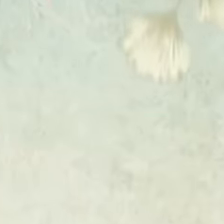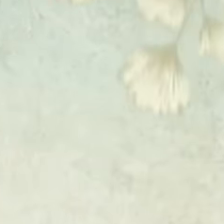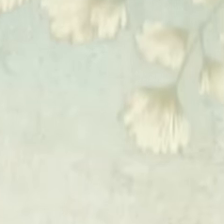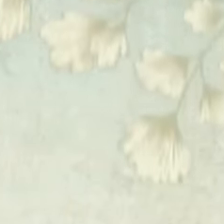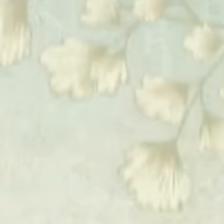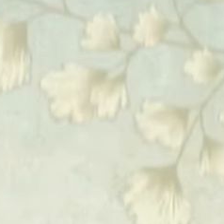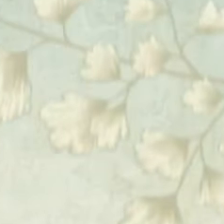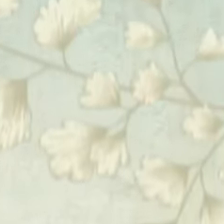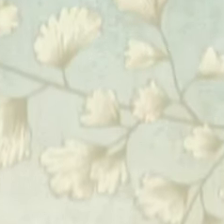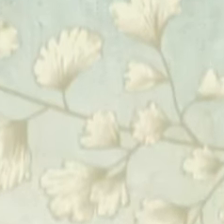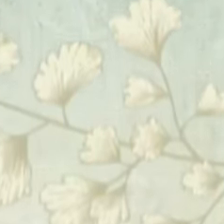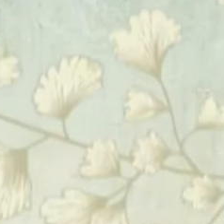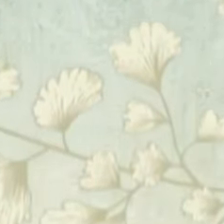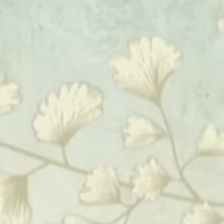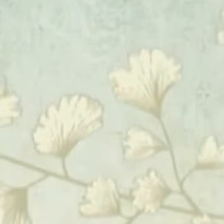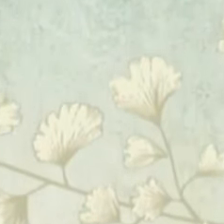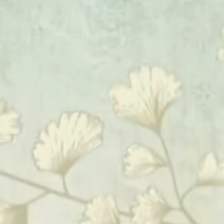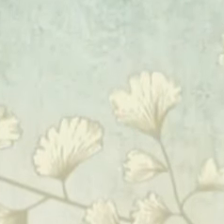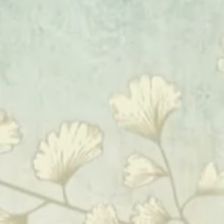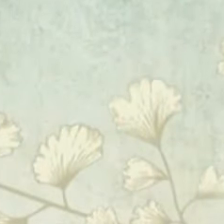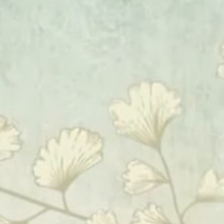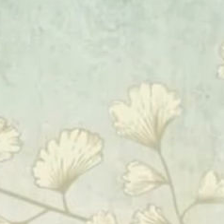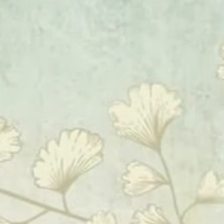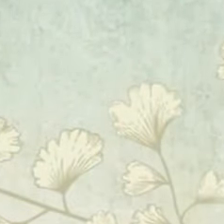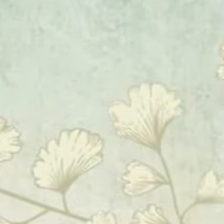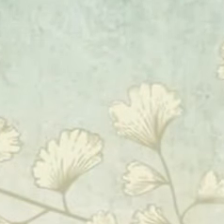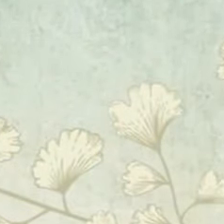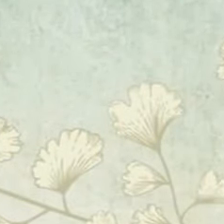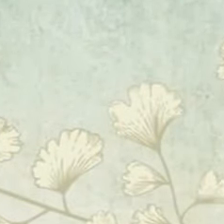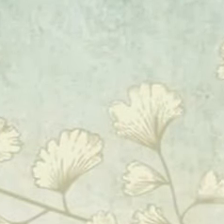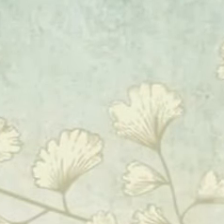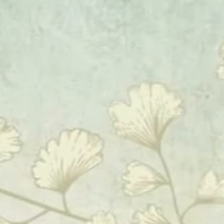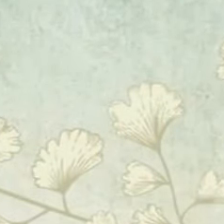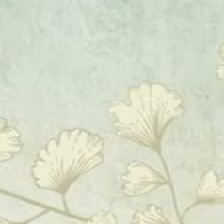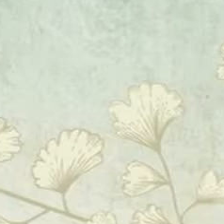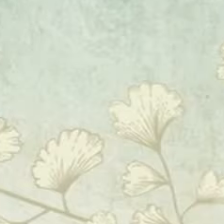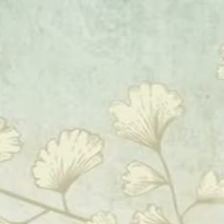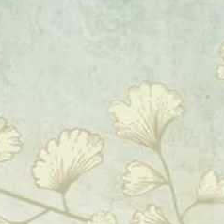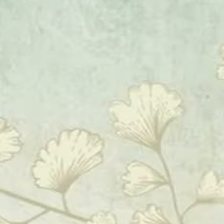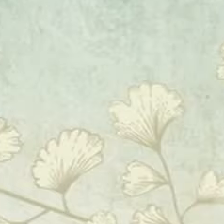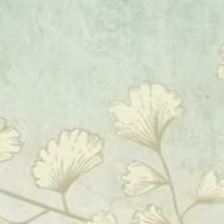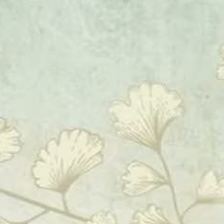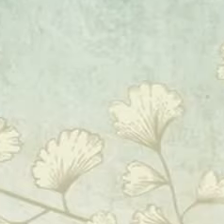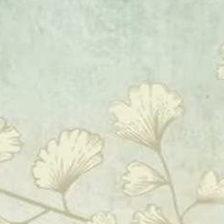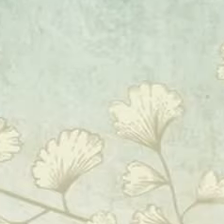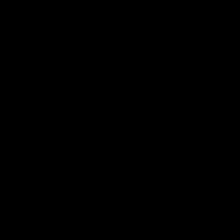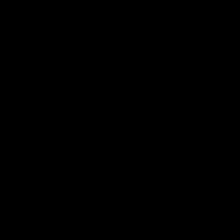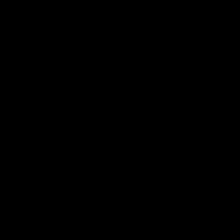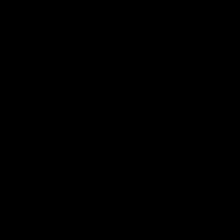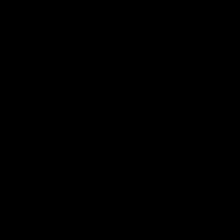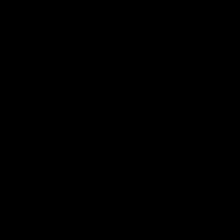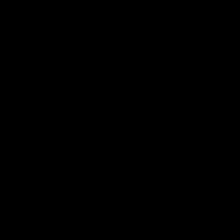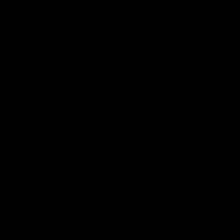a las 11 de la mañana y con repetición el domingo a las 4:30 de la tarde. Aquí en